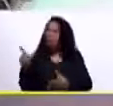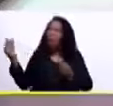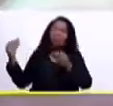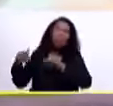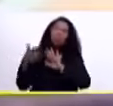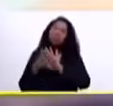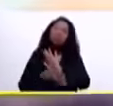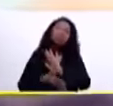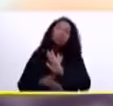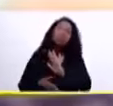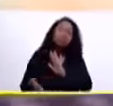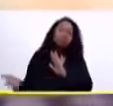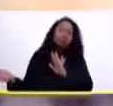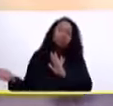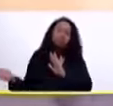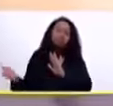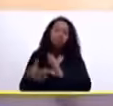acuerdos